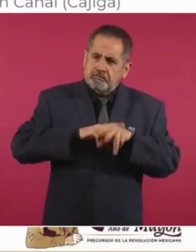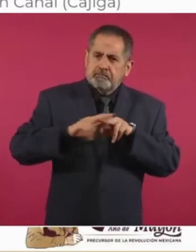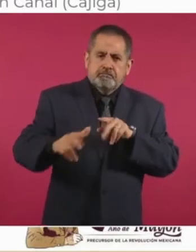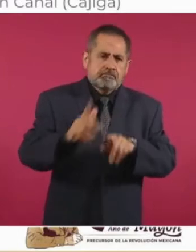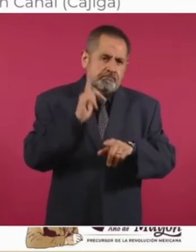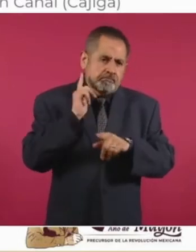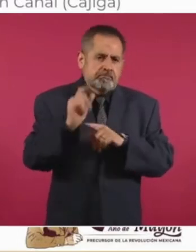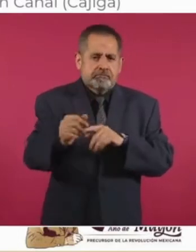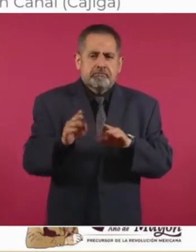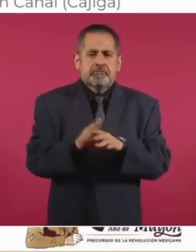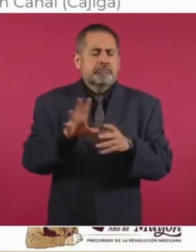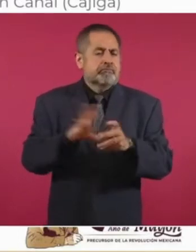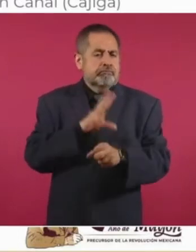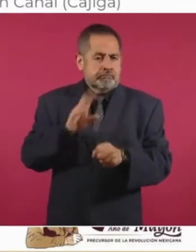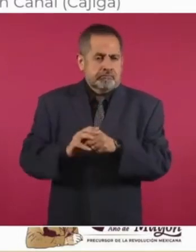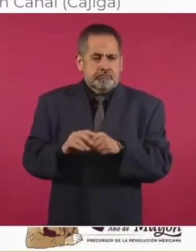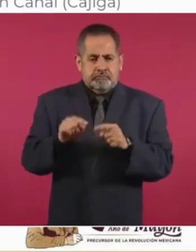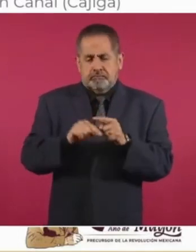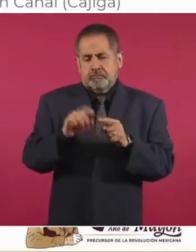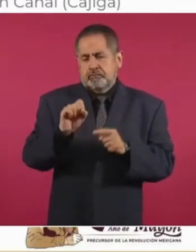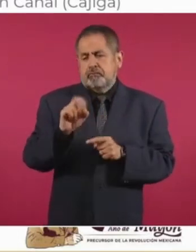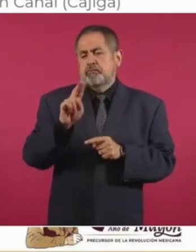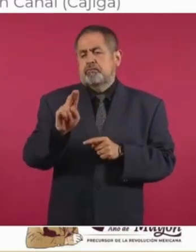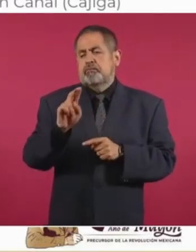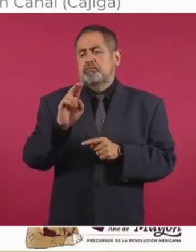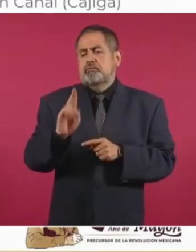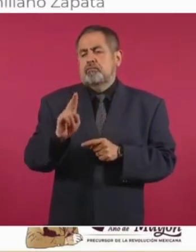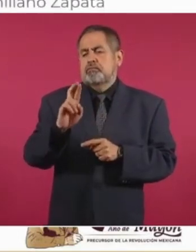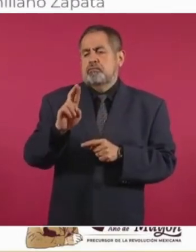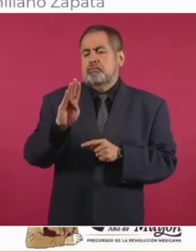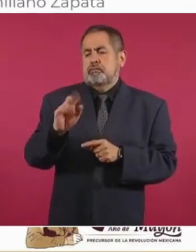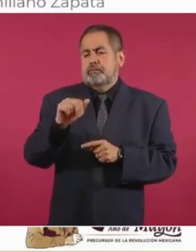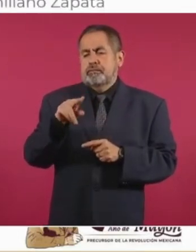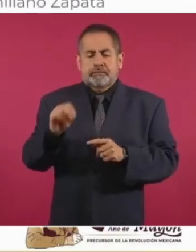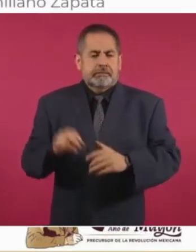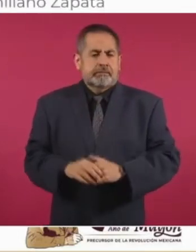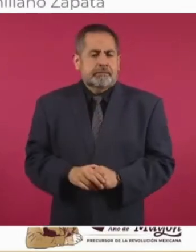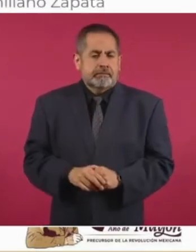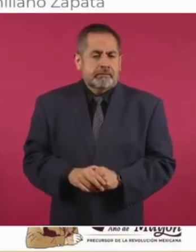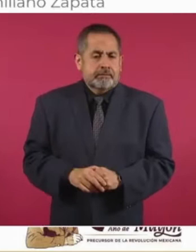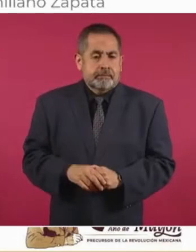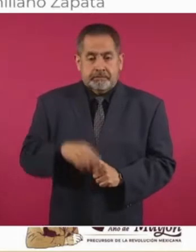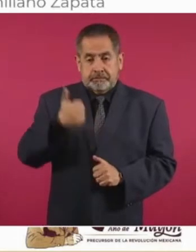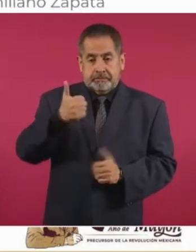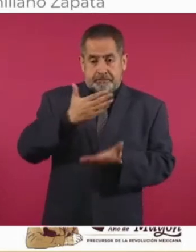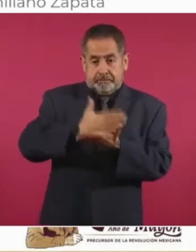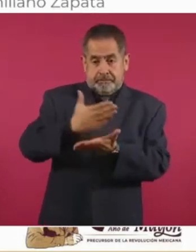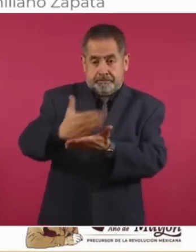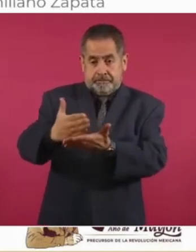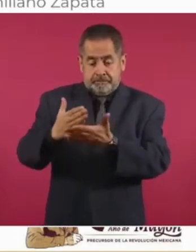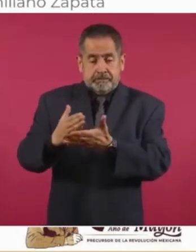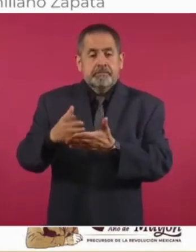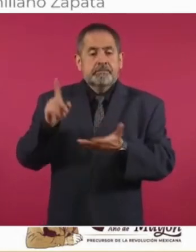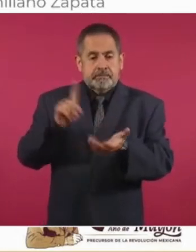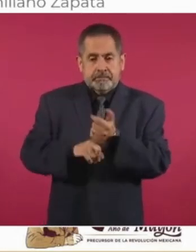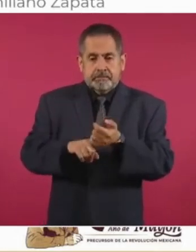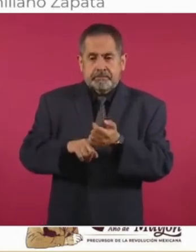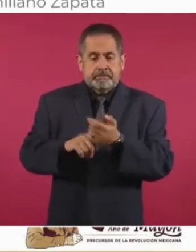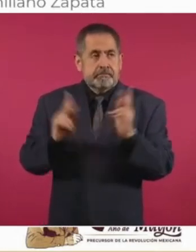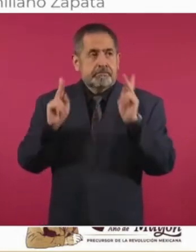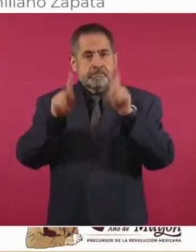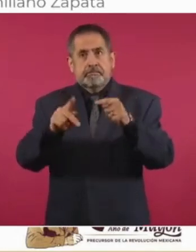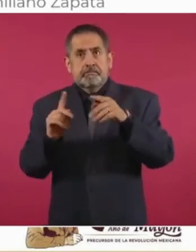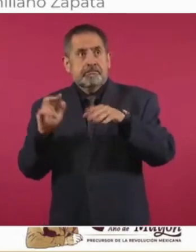en el sistema del suburbano. Todas las 6 estaciones contarán con pasos peatonales,